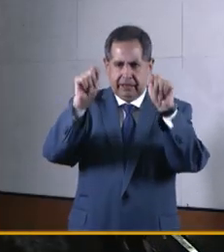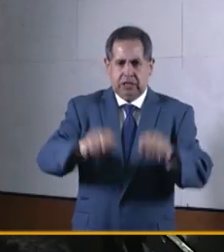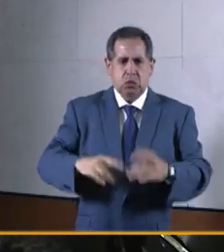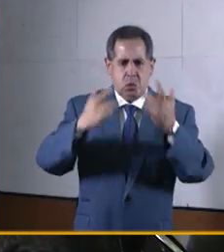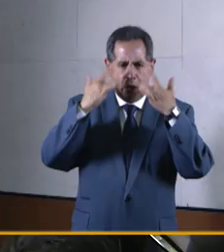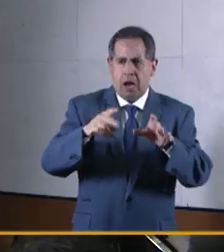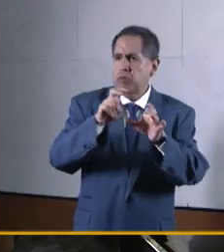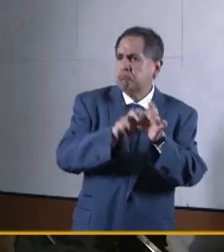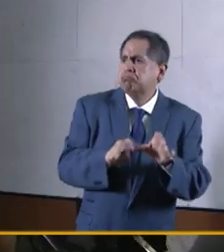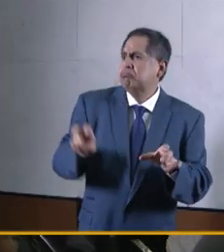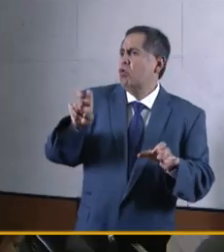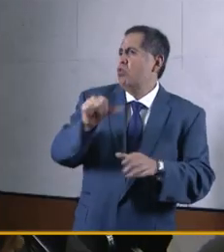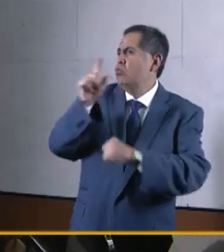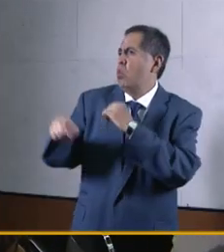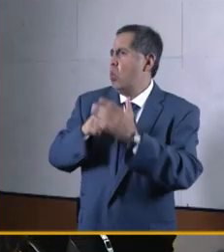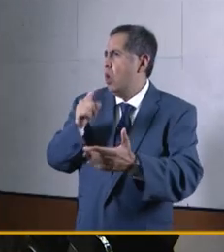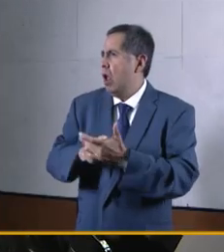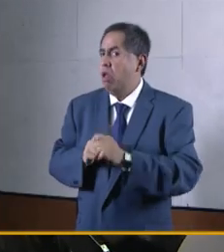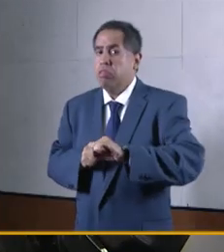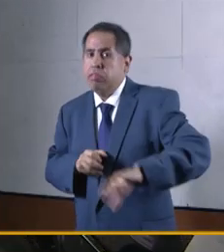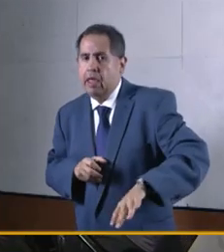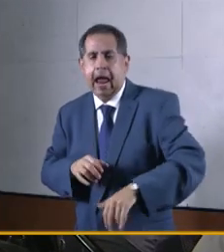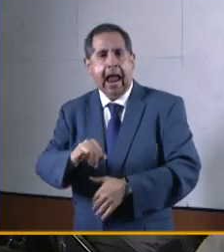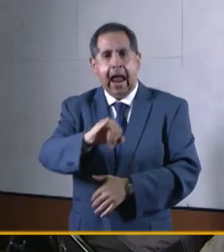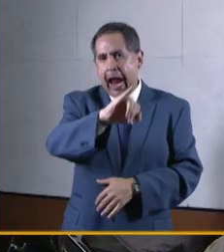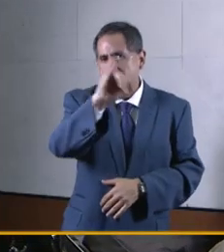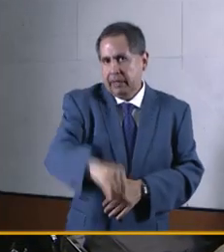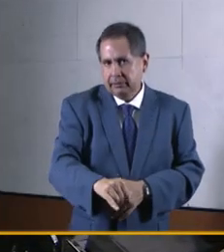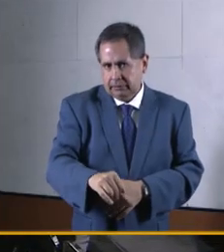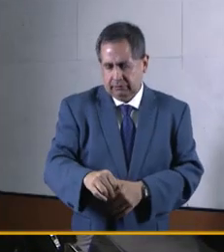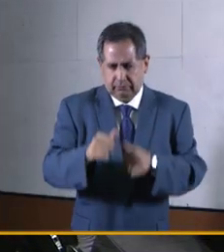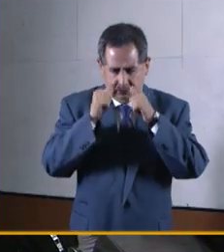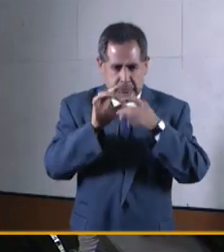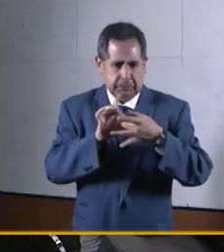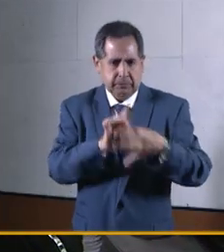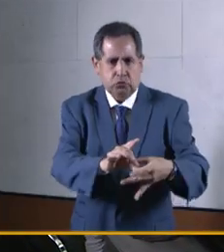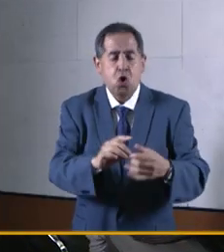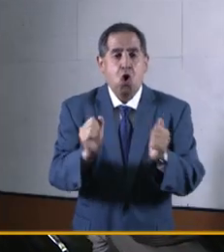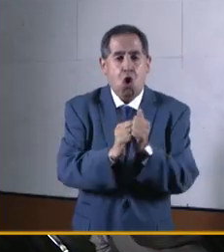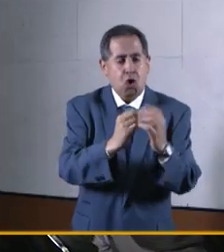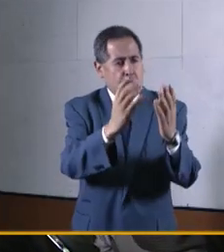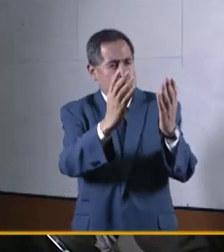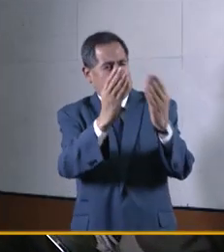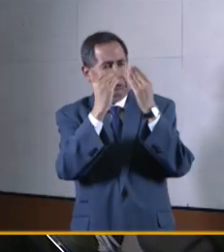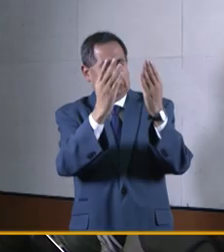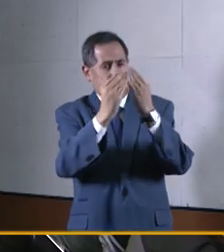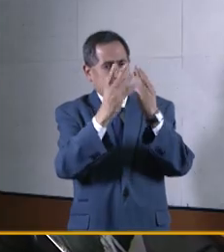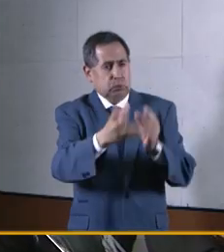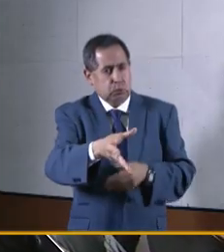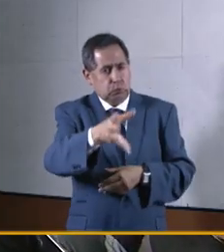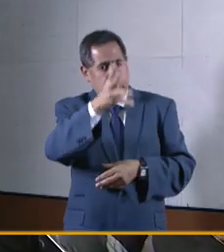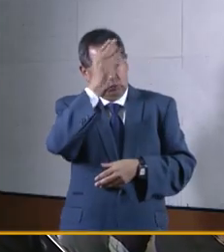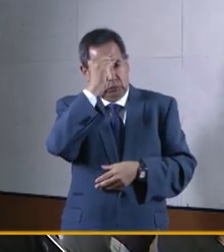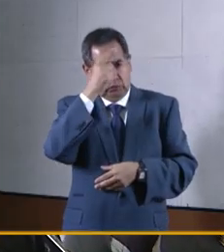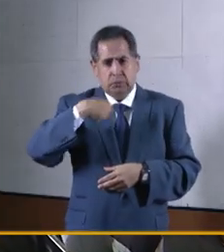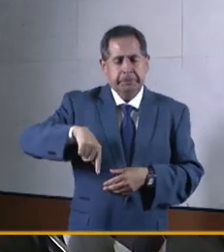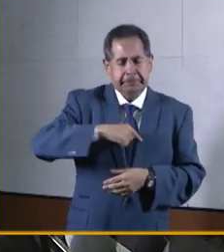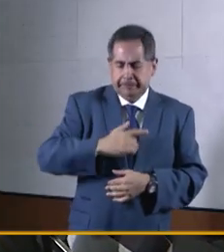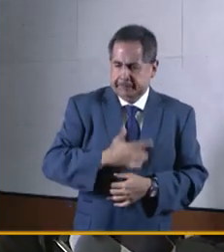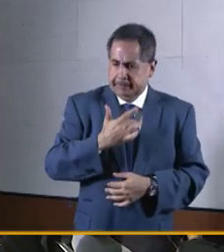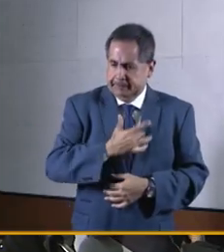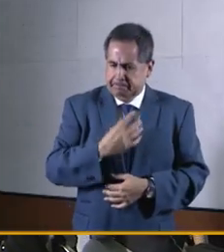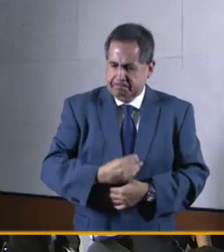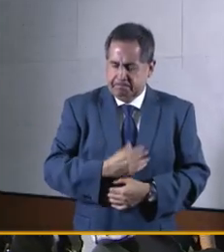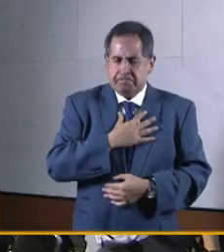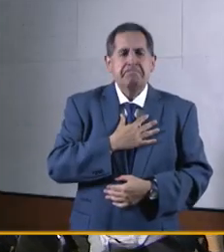en otros destinos lo harán provistos de la ciencia recibida en esas aulas y dispuestos